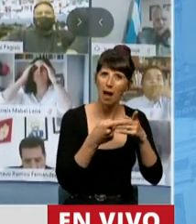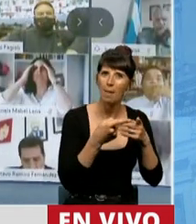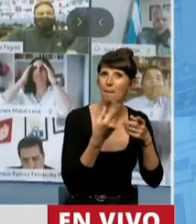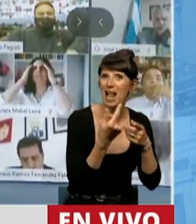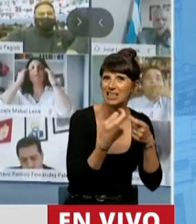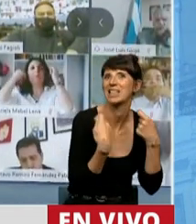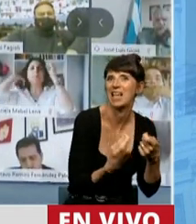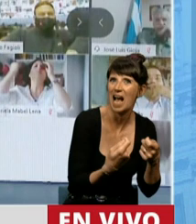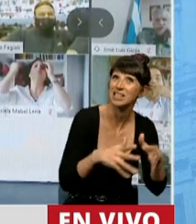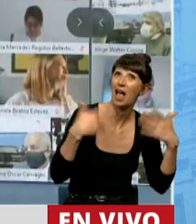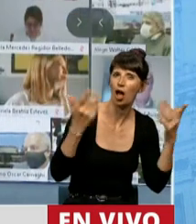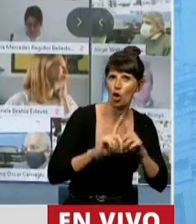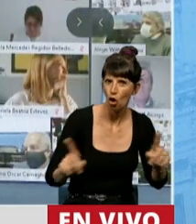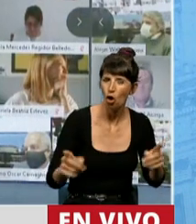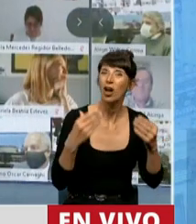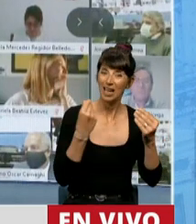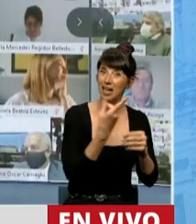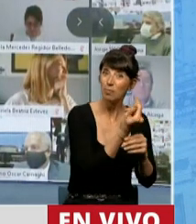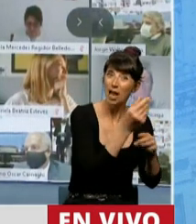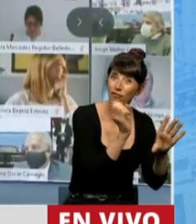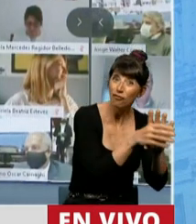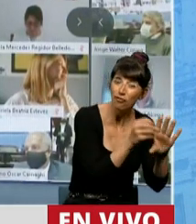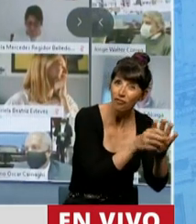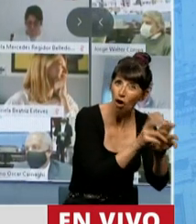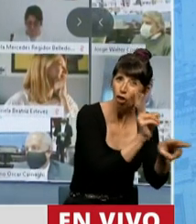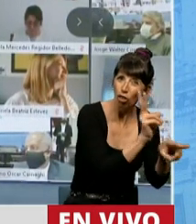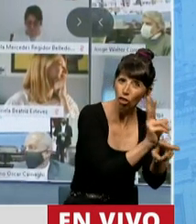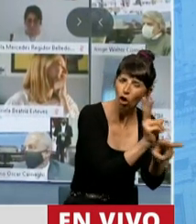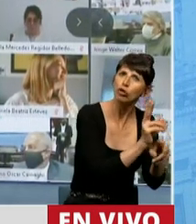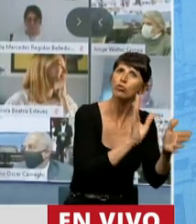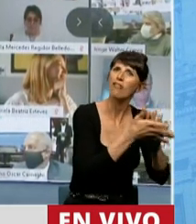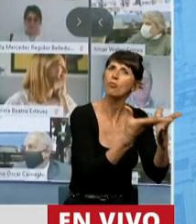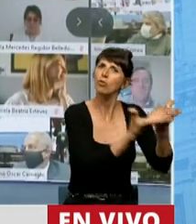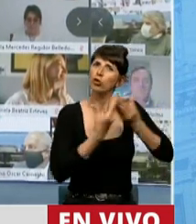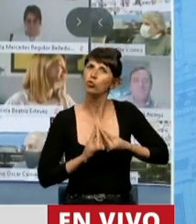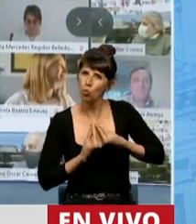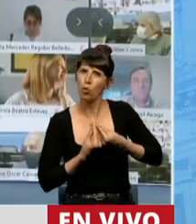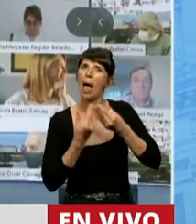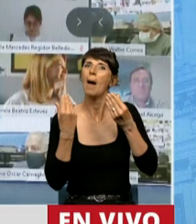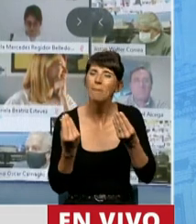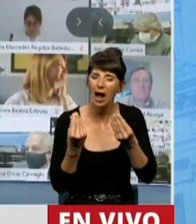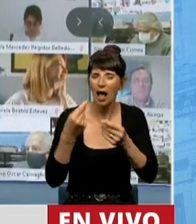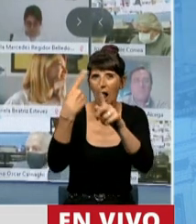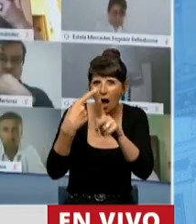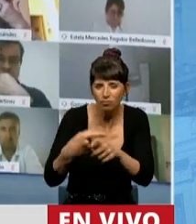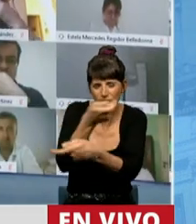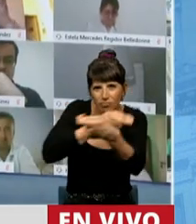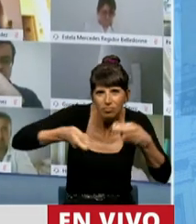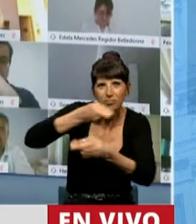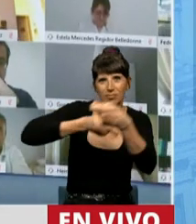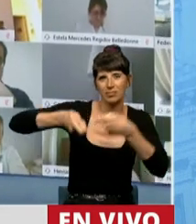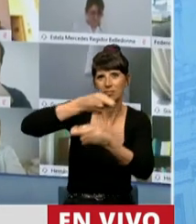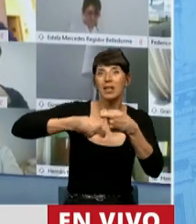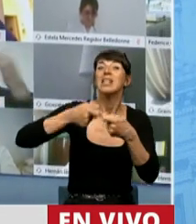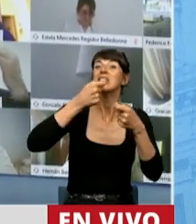fondo que actúa como rueda de auxilio de todo el sistema previsional y además aún liquidando el fondo de garantía